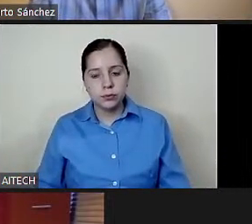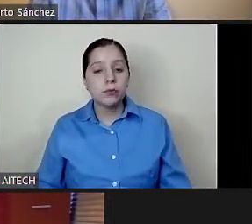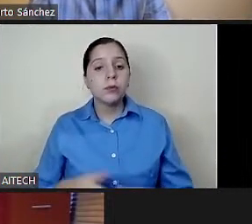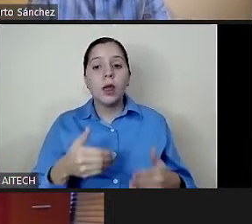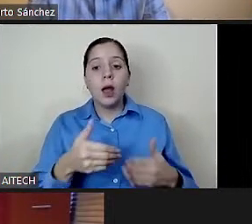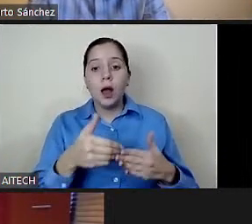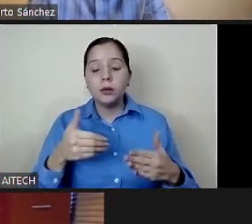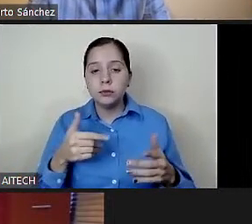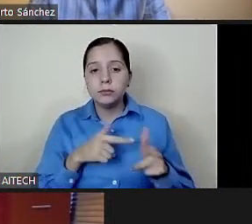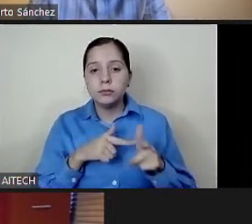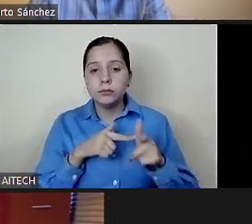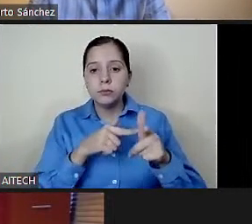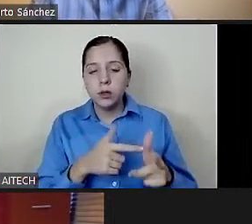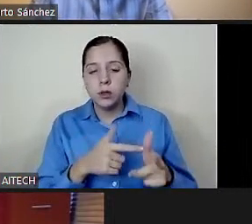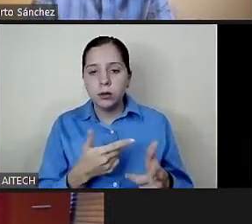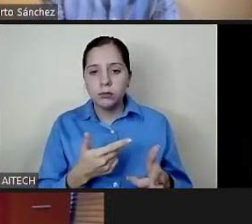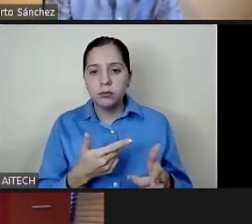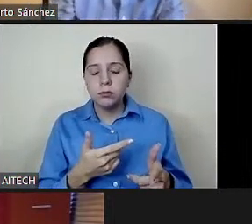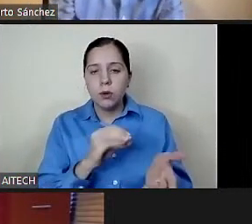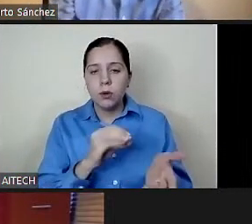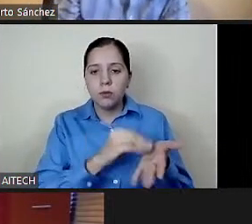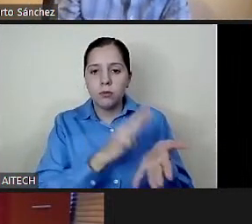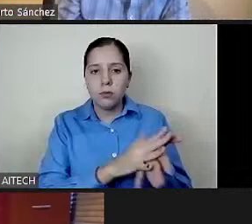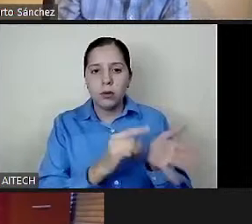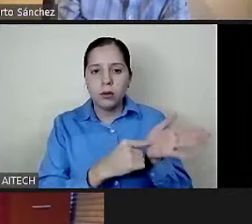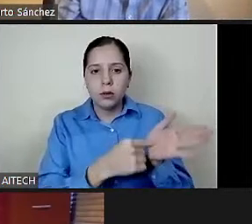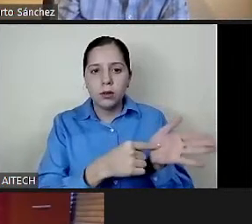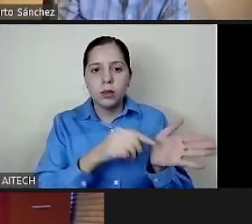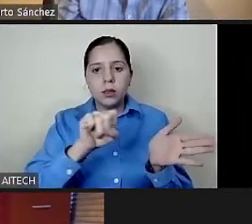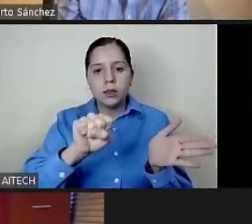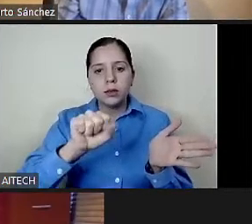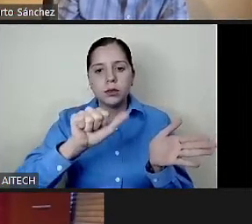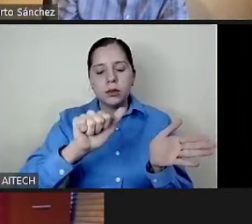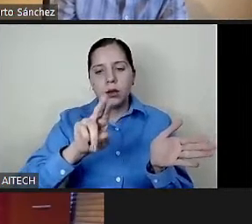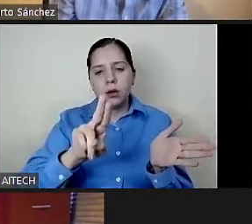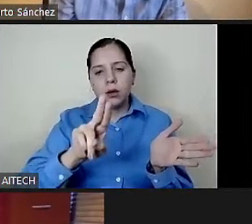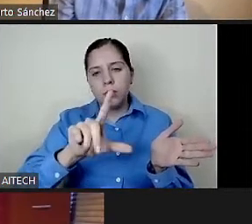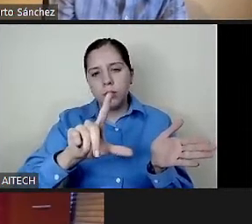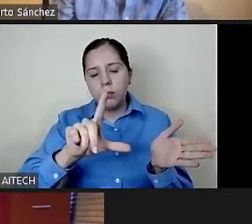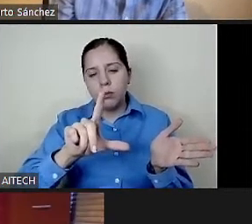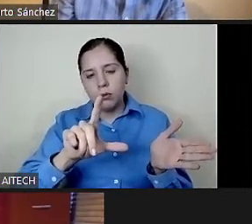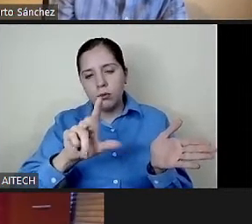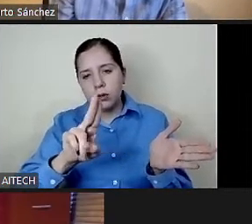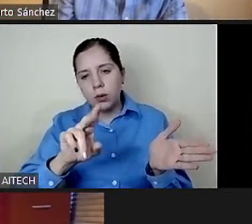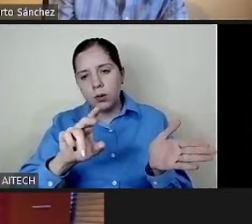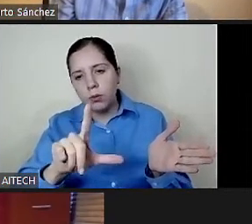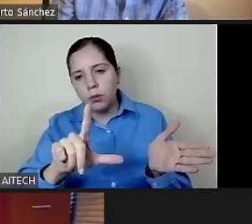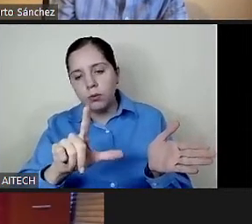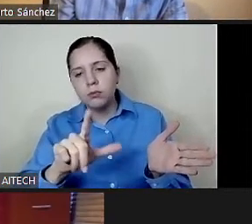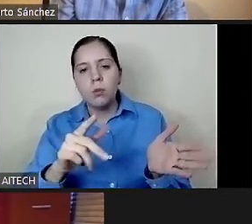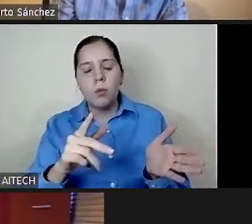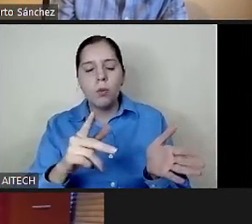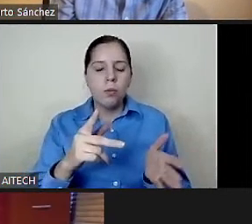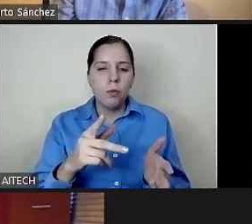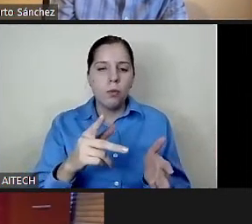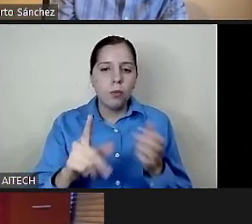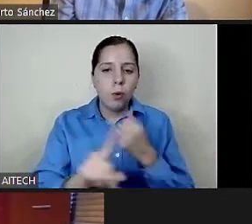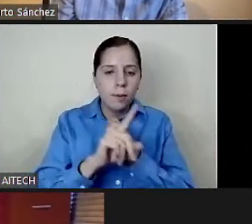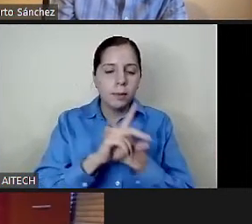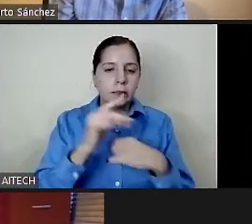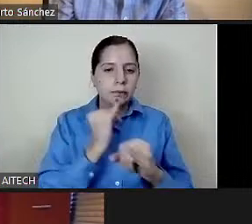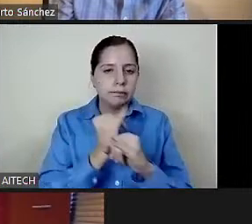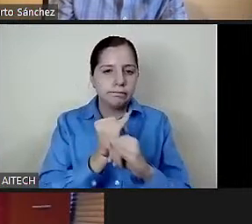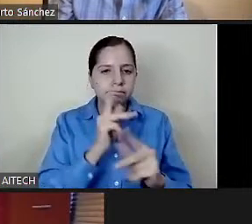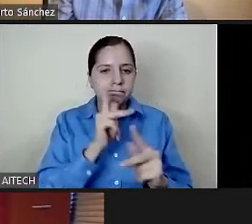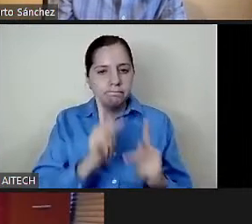continuar, le pediría que asienten actas que el consejero Saúl Rodríguez está teniendo problemas de conexión, por favor. Como lo indica,